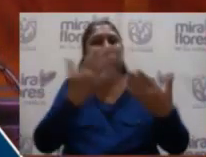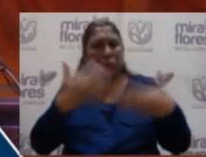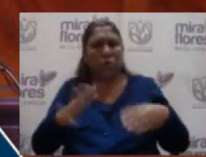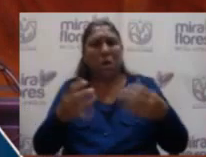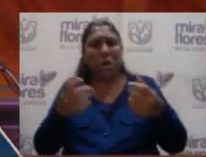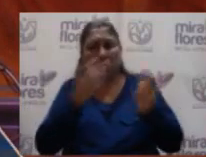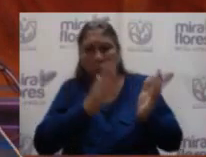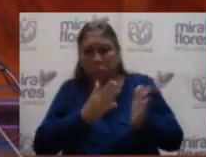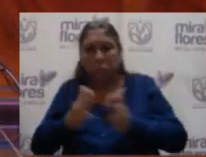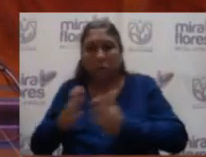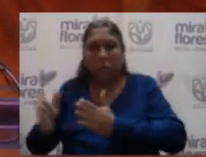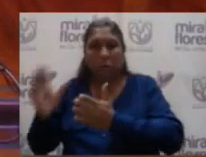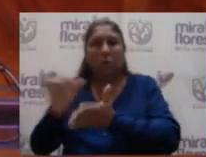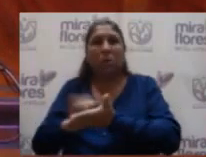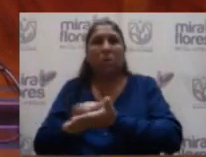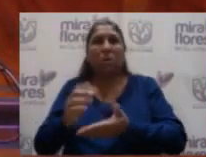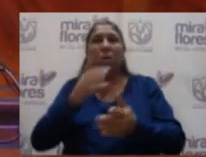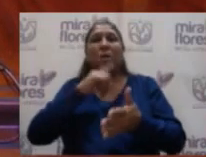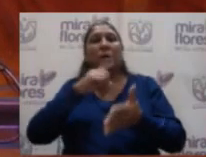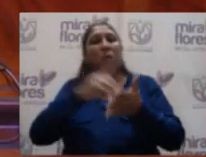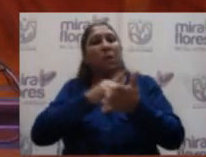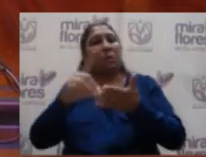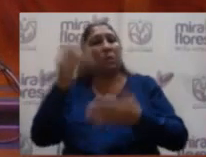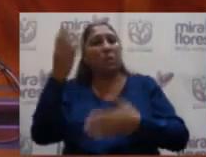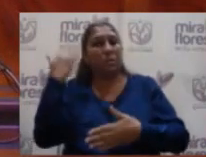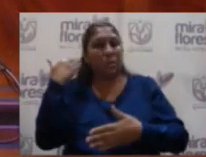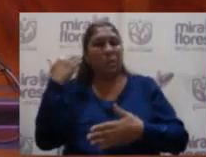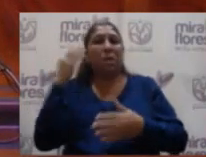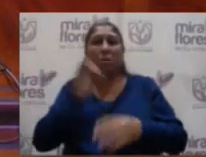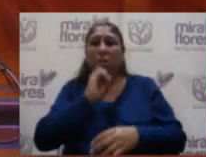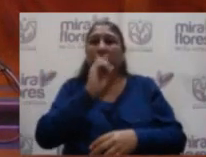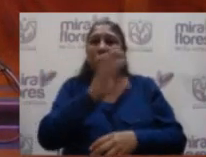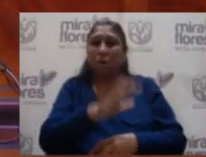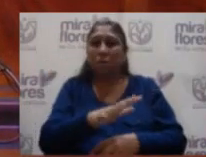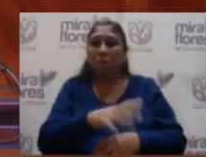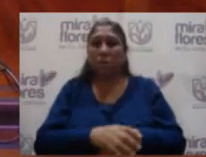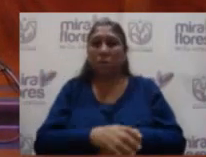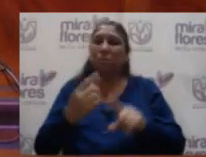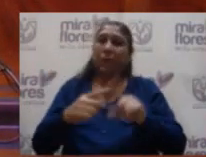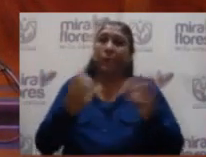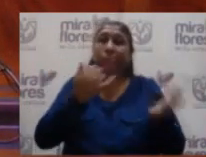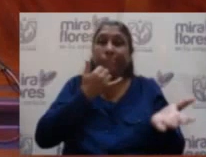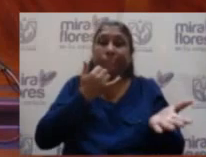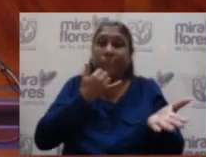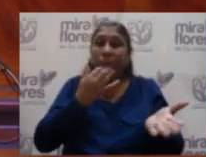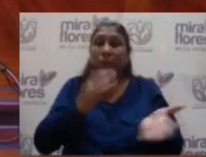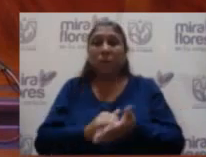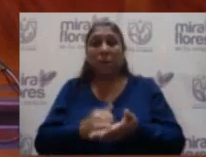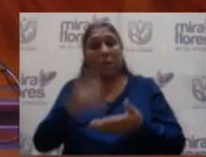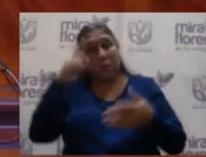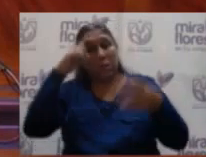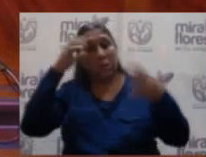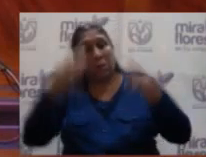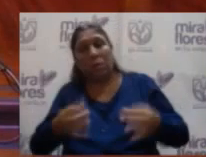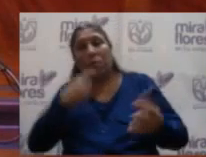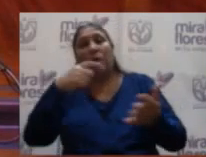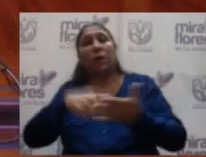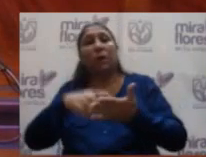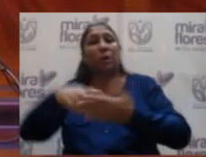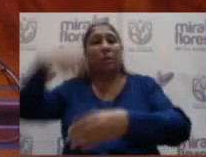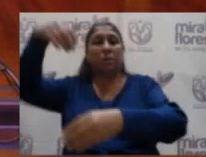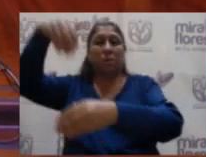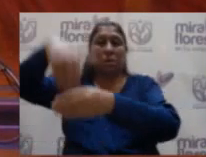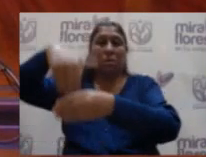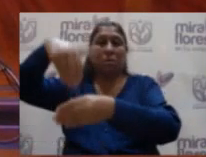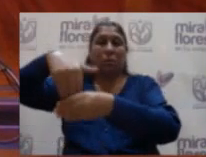coordinado y creo que se lo dijimos la semana pasada también. Sí, lo que pasa es que se supone que se acordó acá que se iba a someter a